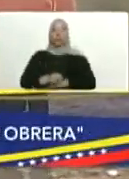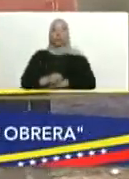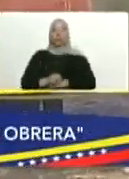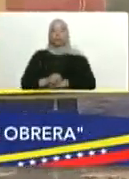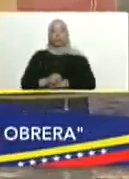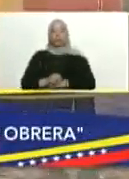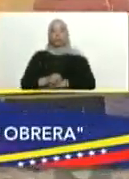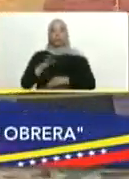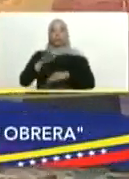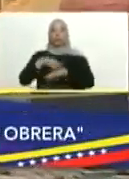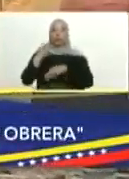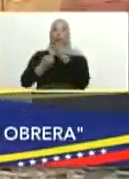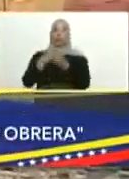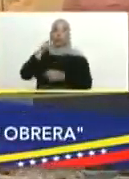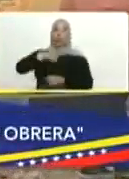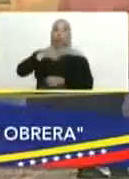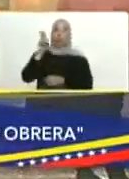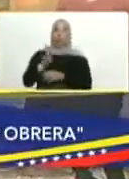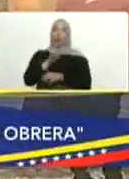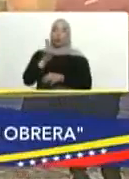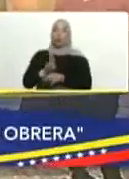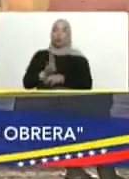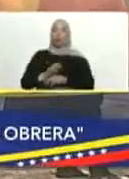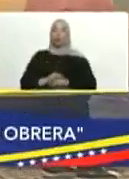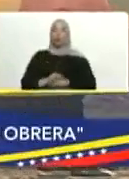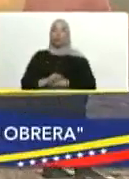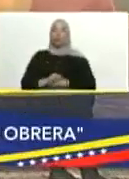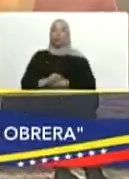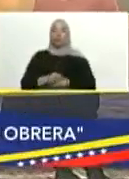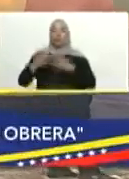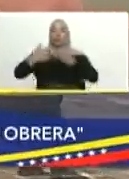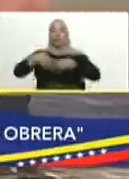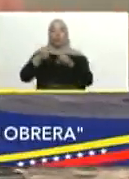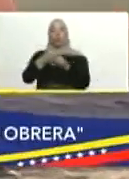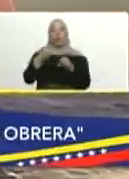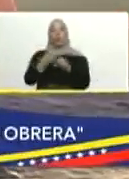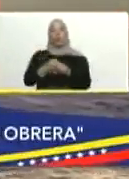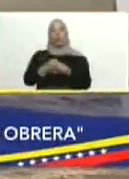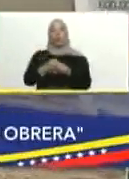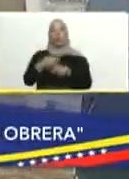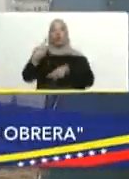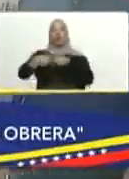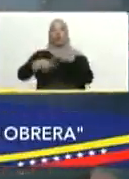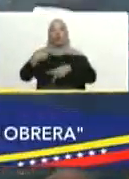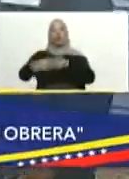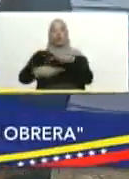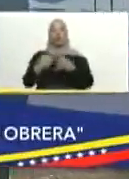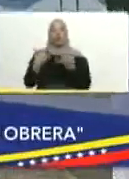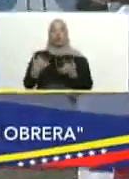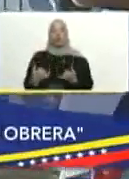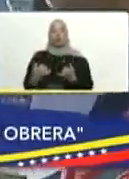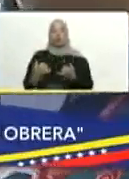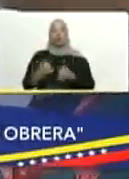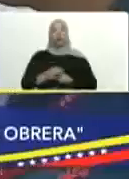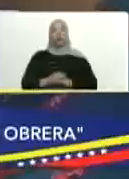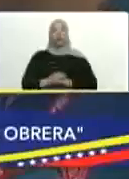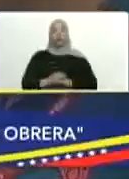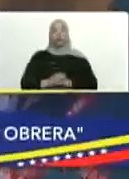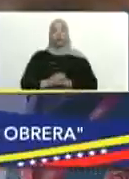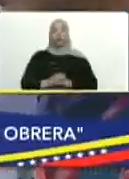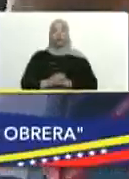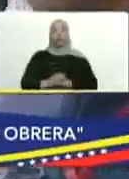Porta barrote que se utiliza en la planta de pella para el procesamiento de las pellas